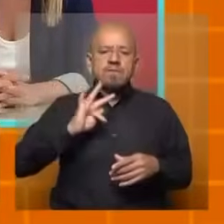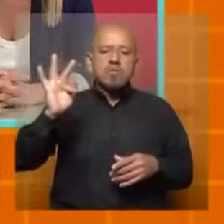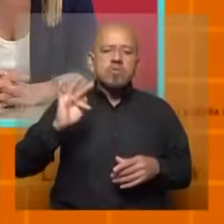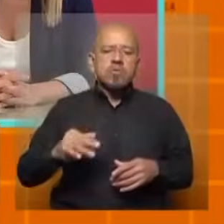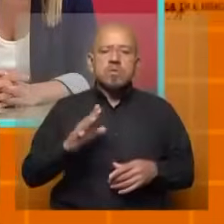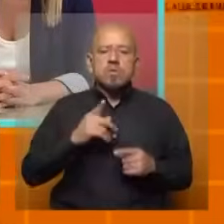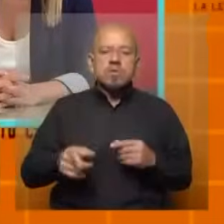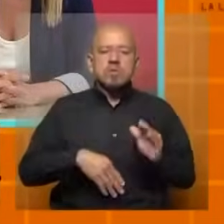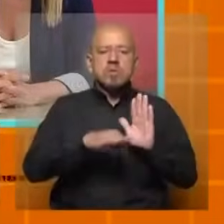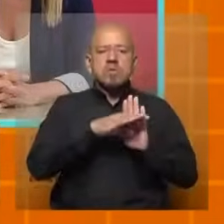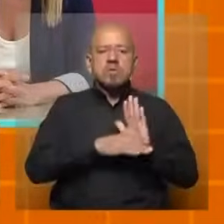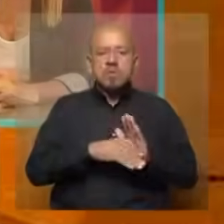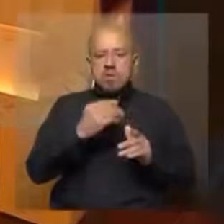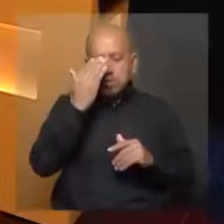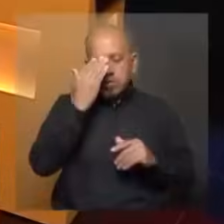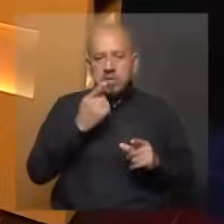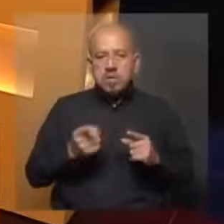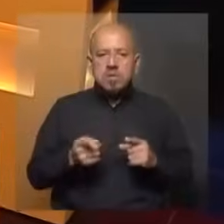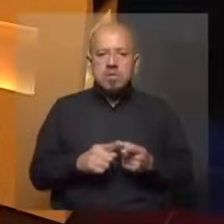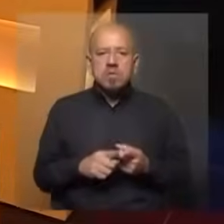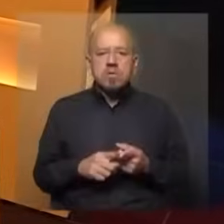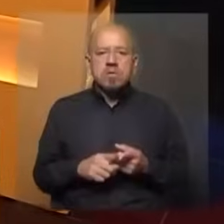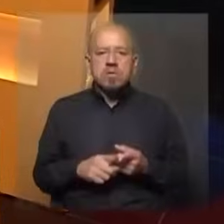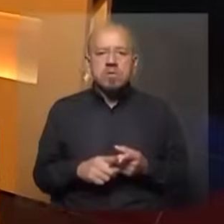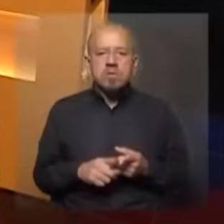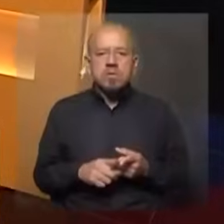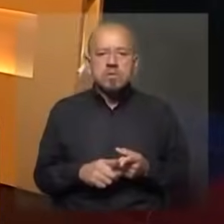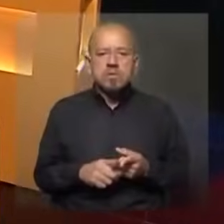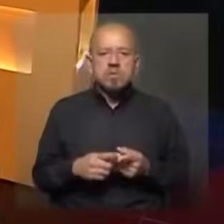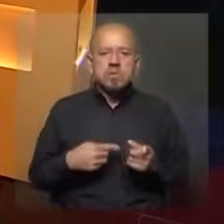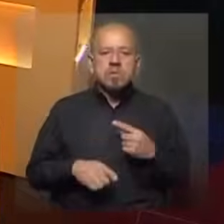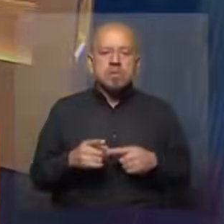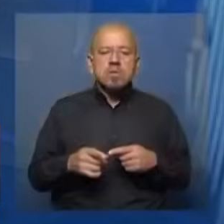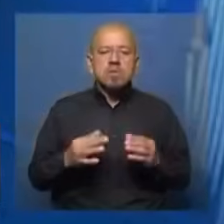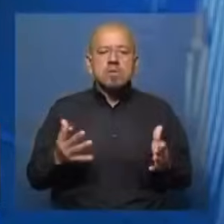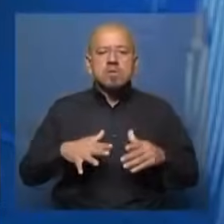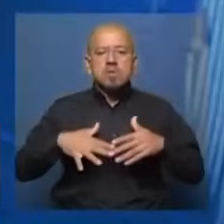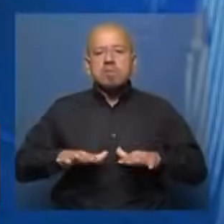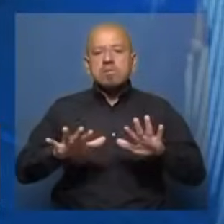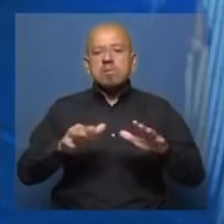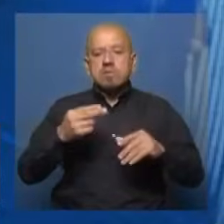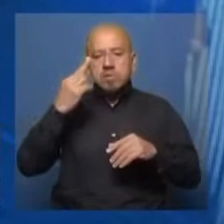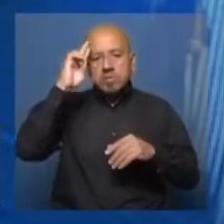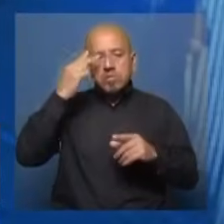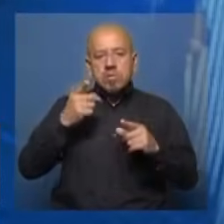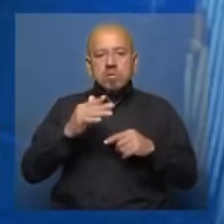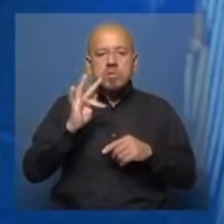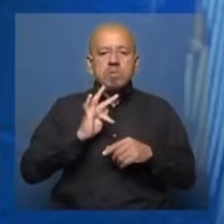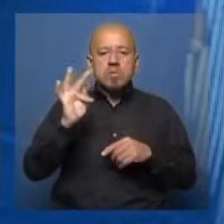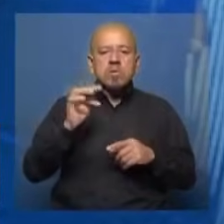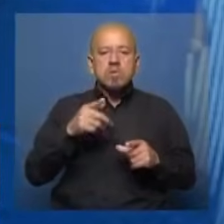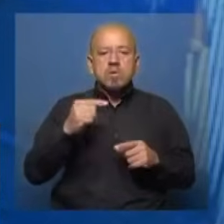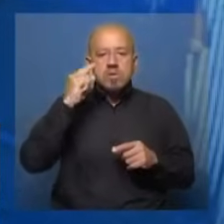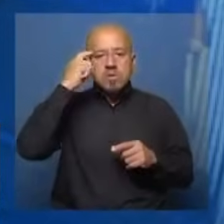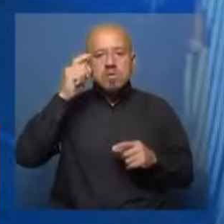elementos en el programa del Frente Amplio hay o habrá acerca de prepararnos para ese Uruguay del futuro? ¿O qué ideas